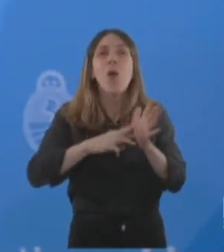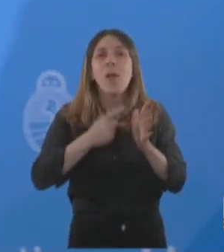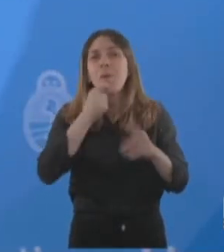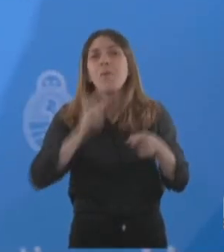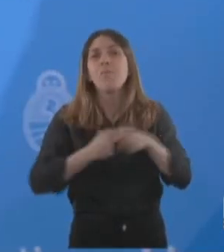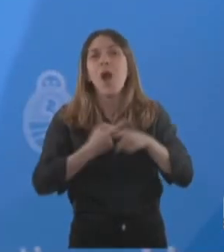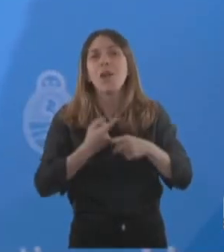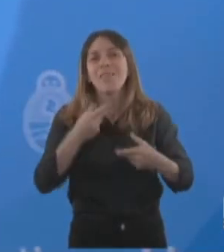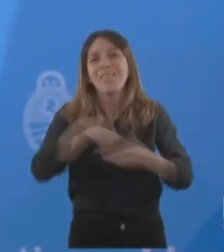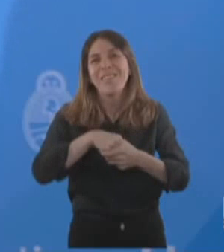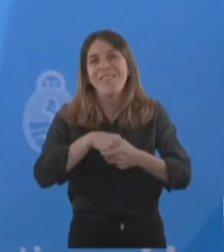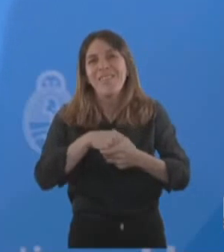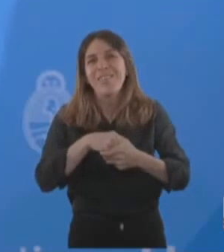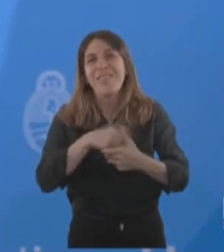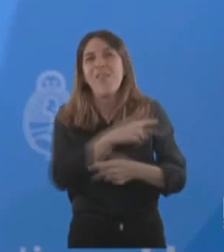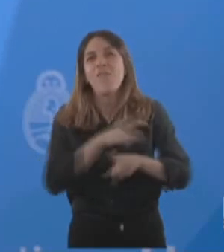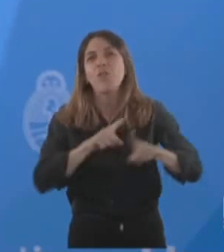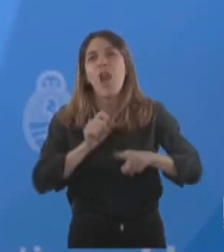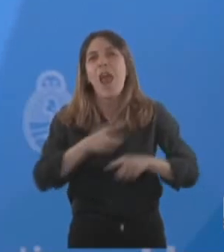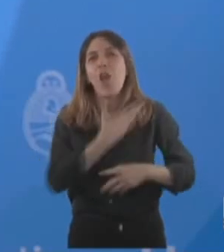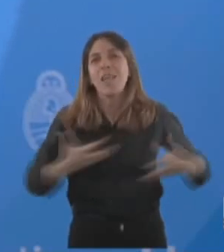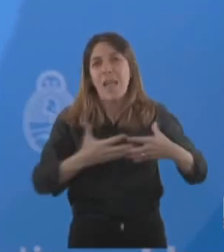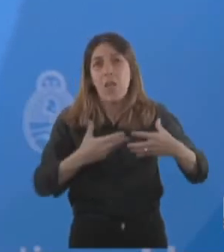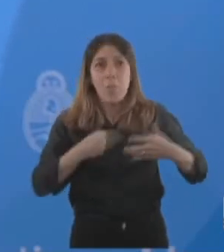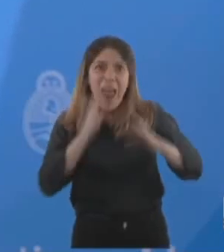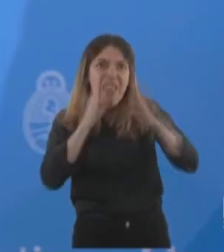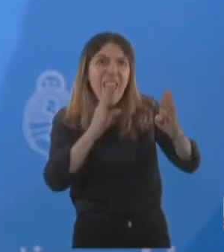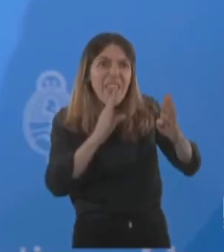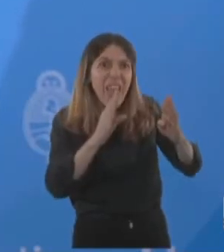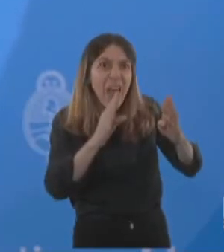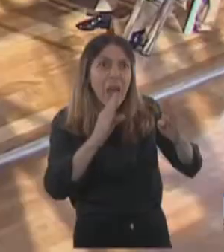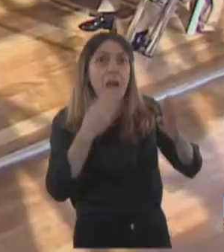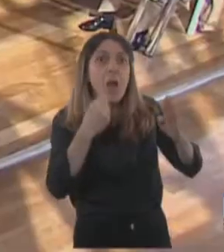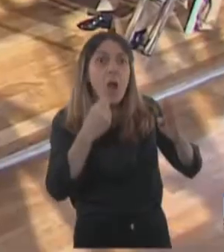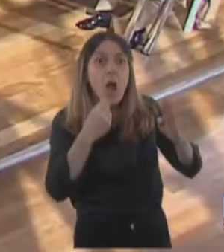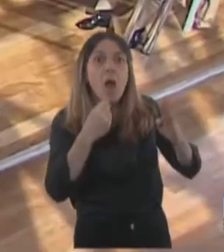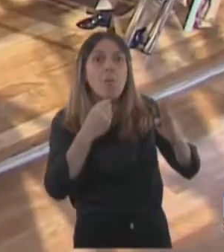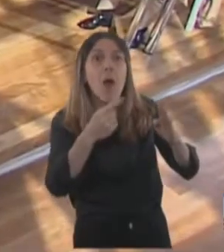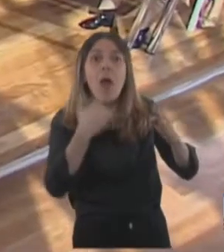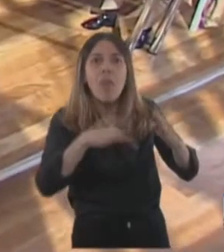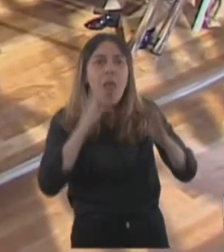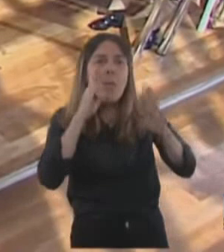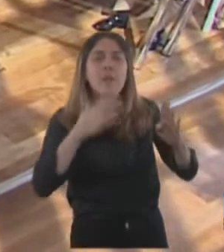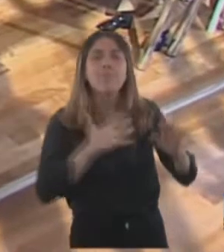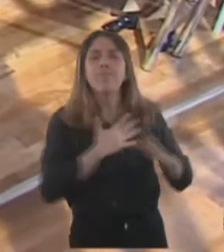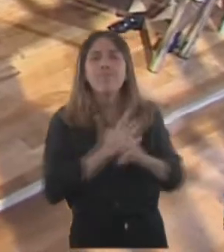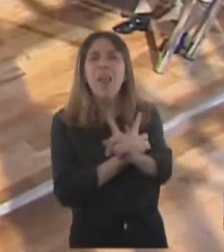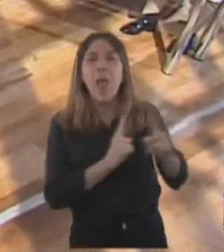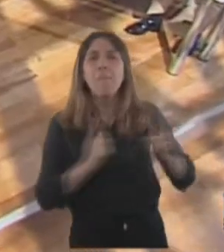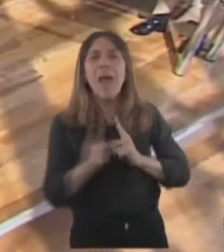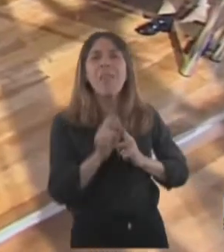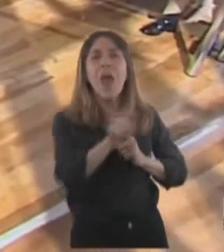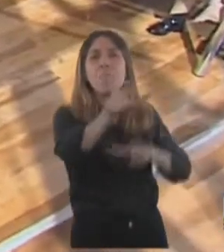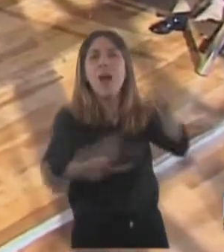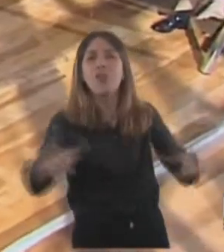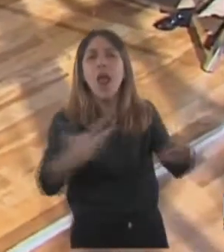del Estado para resolver el problema de la inseguridad es empatizar con las víctimas. Y hay que empatizar con las víctimas, pero